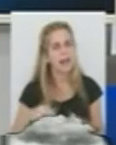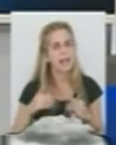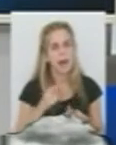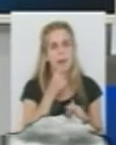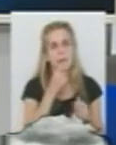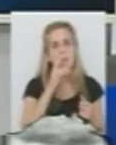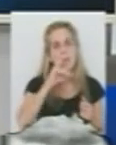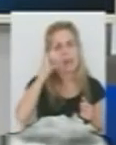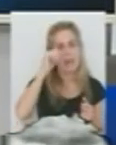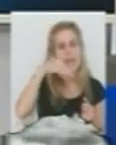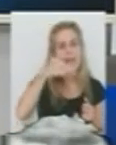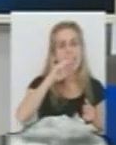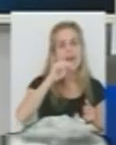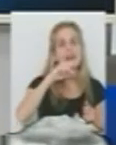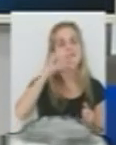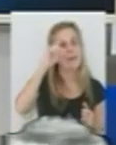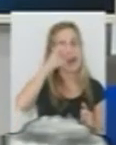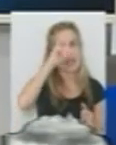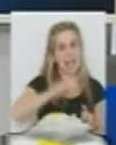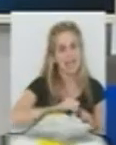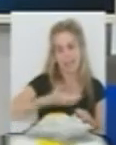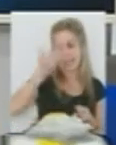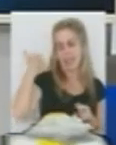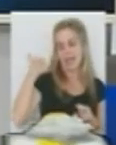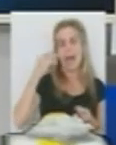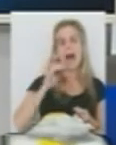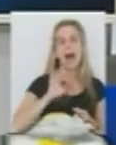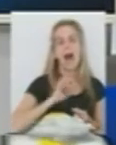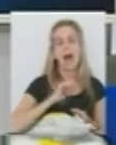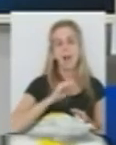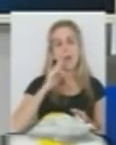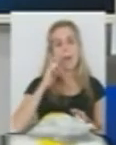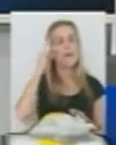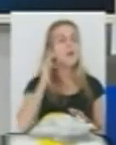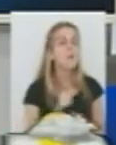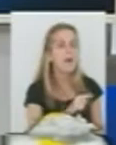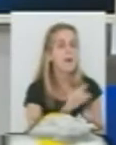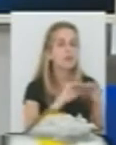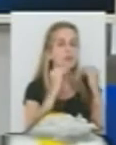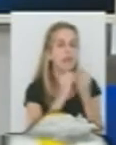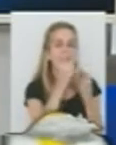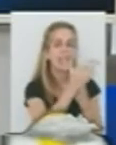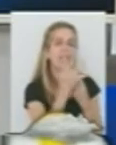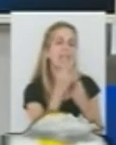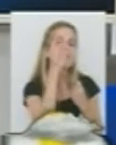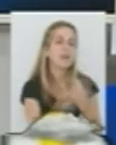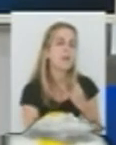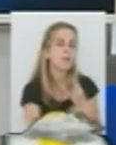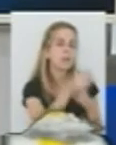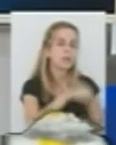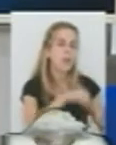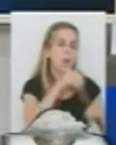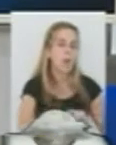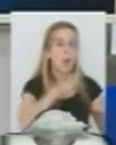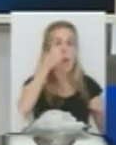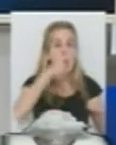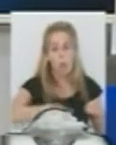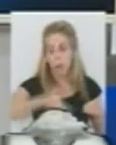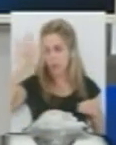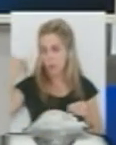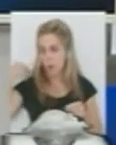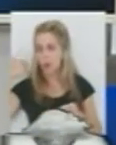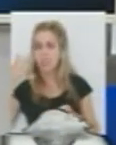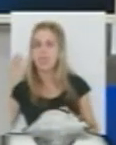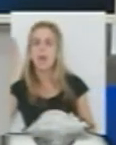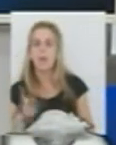Narváez en el 2009 sacó 35% de los votos. Última elección, 5. O sea, bajó